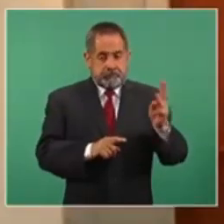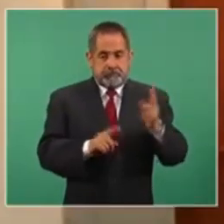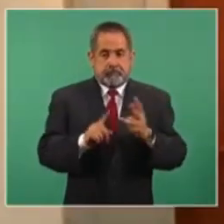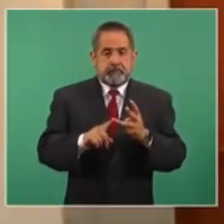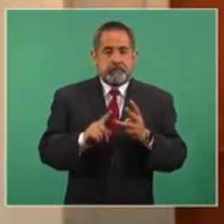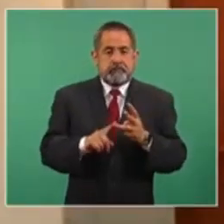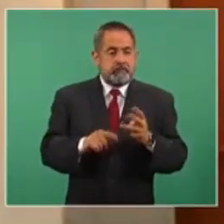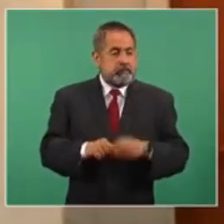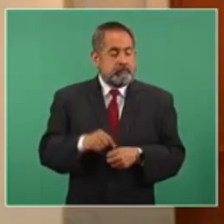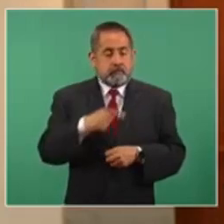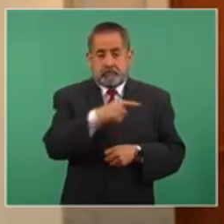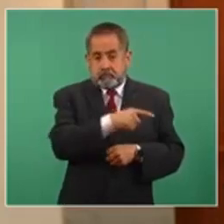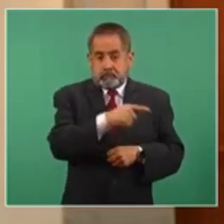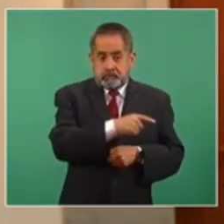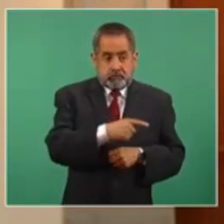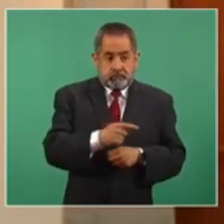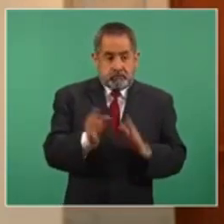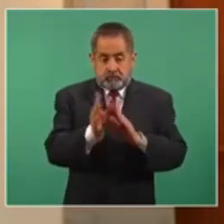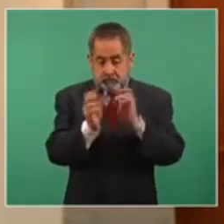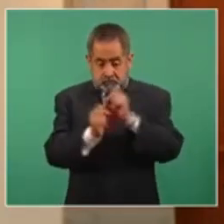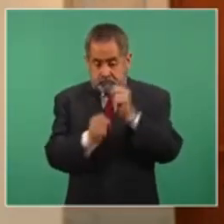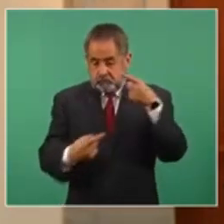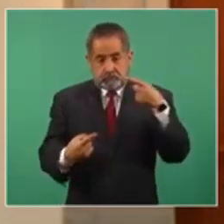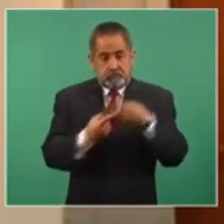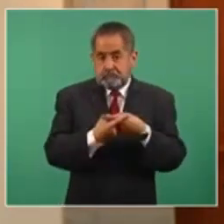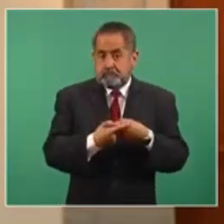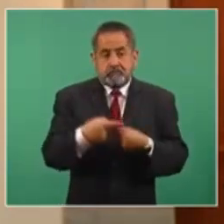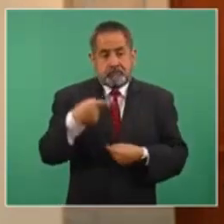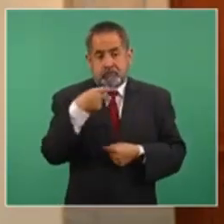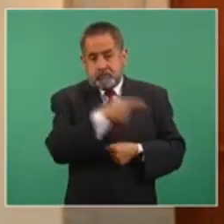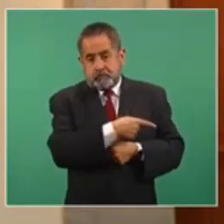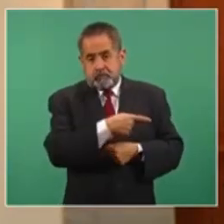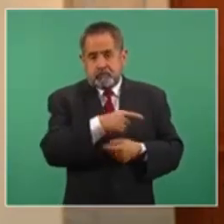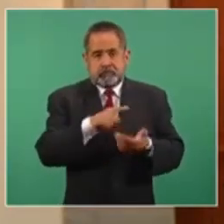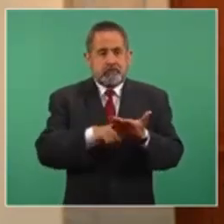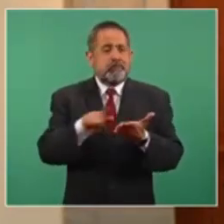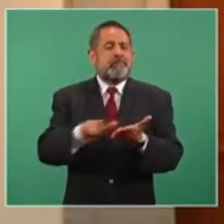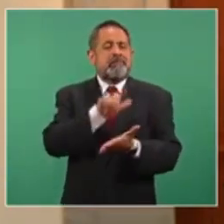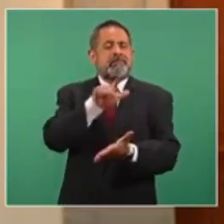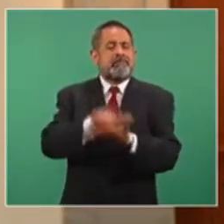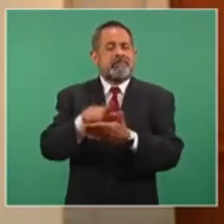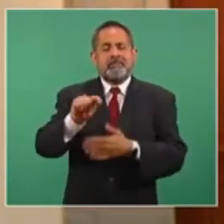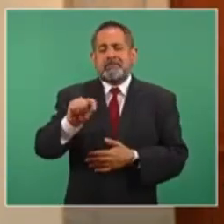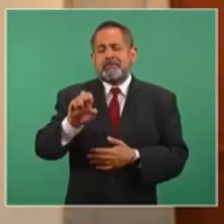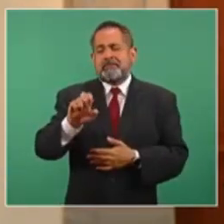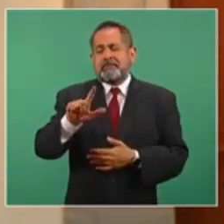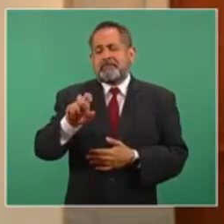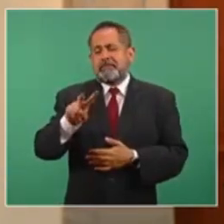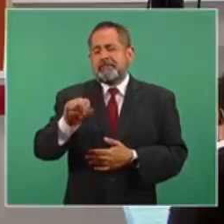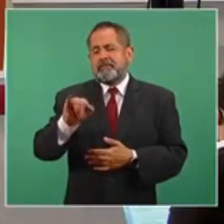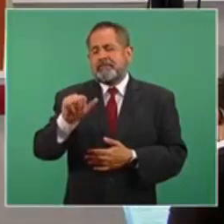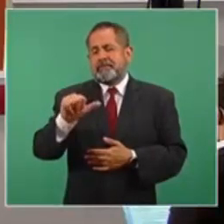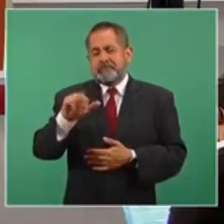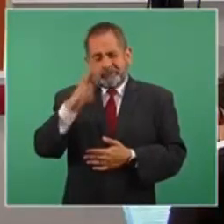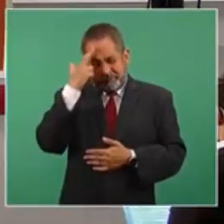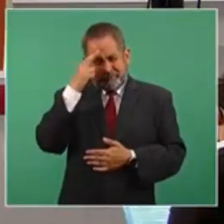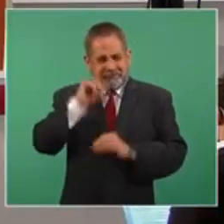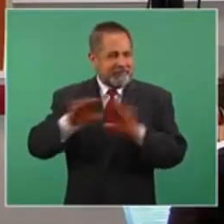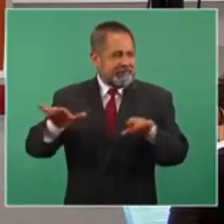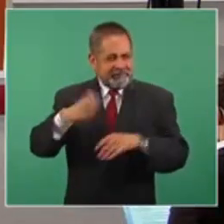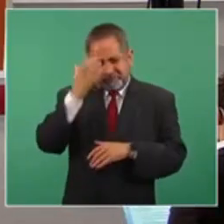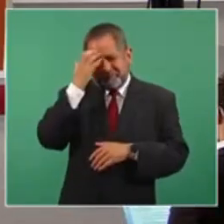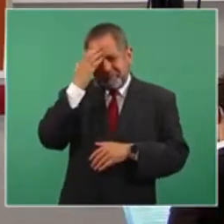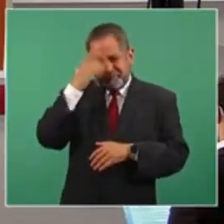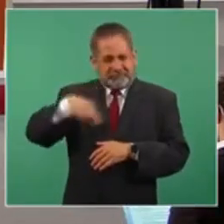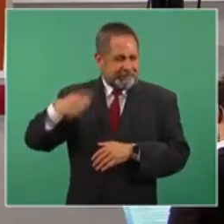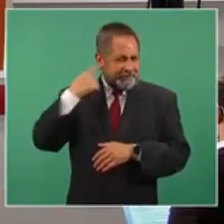una acción de inconstitucionalidad. El caso de la ley Televisa, famosísima ley